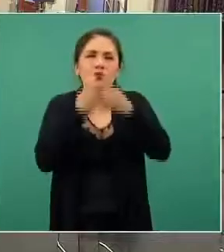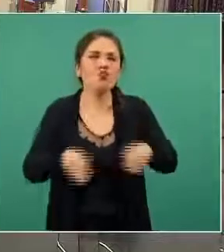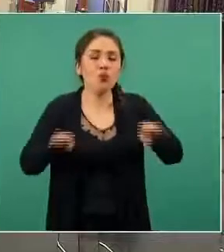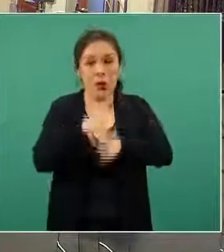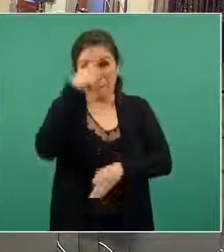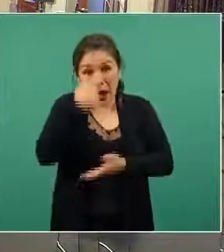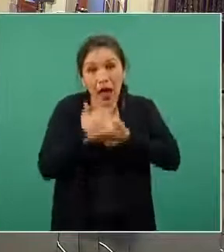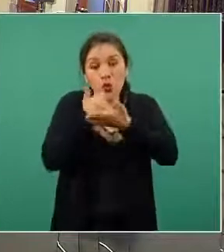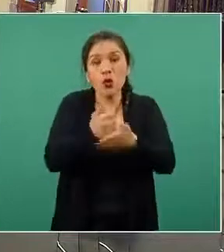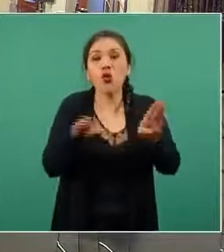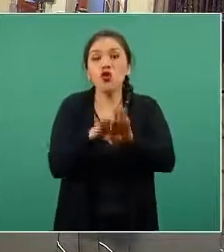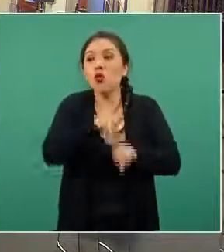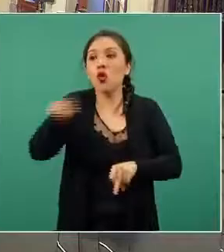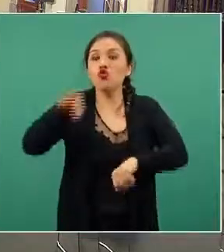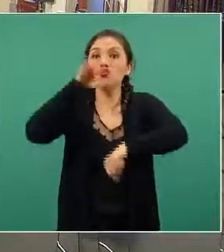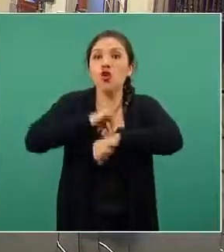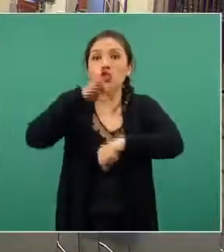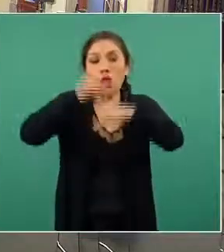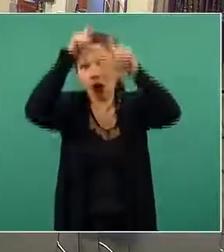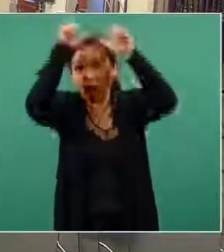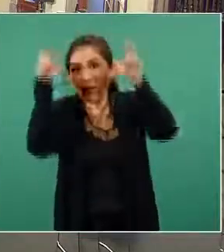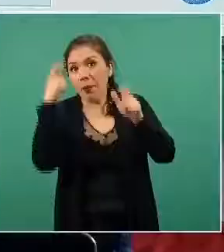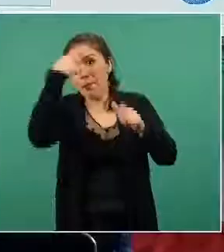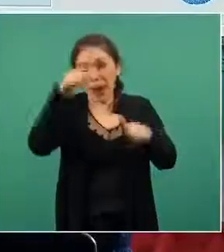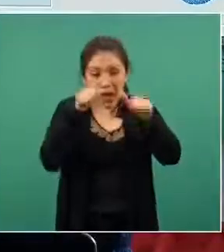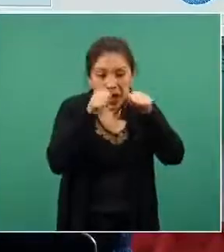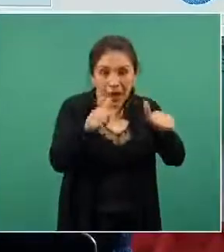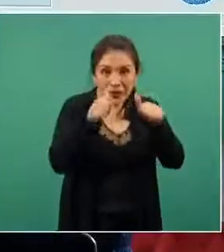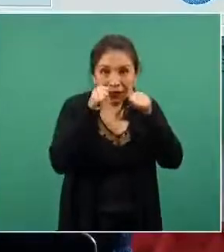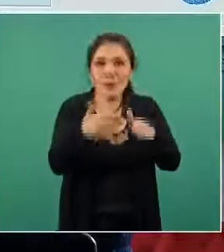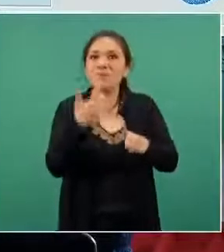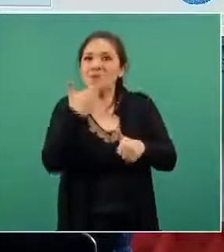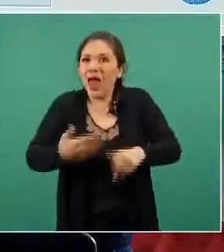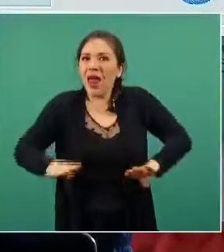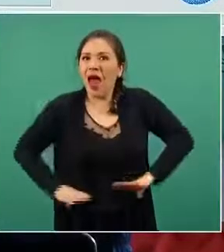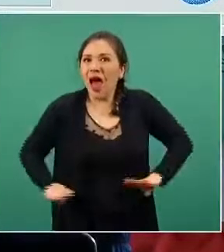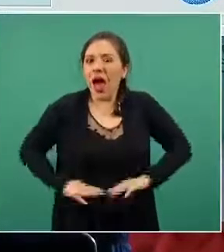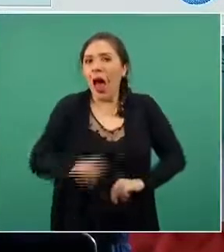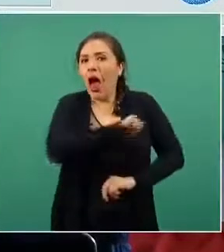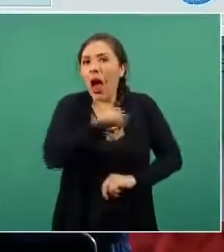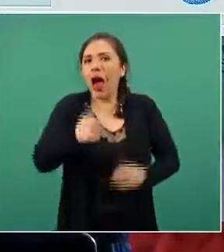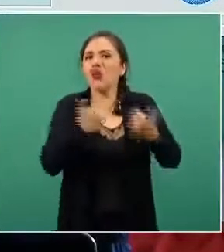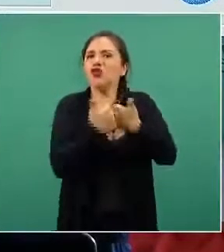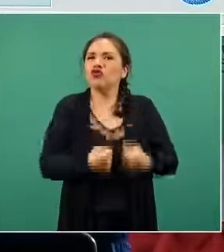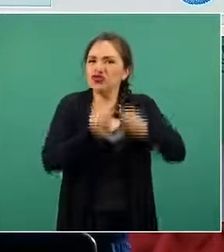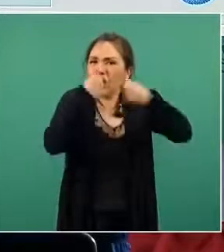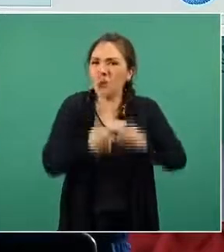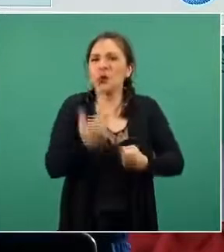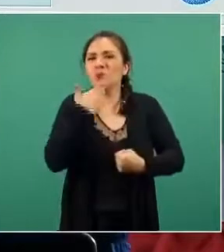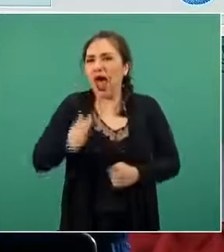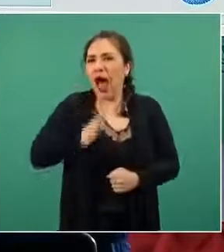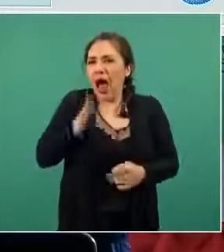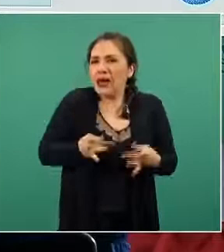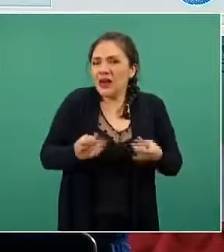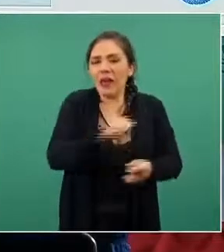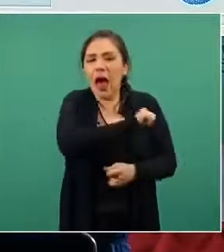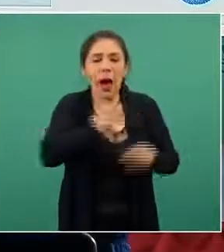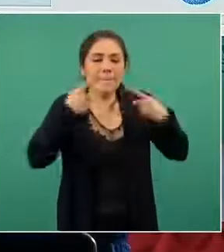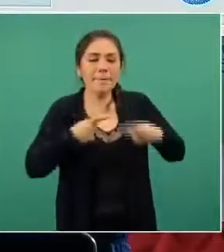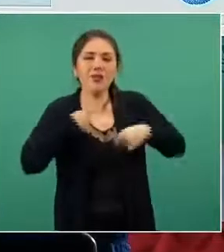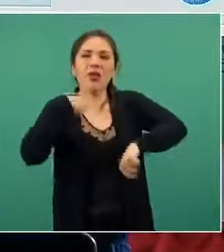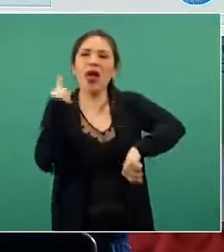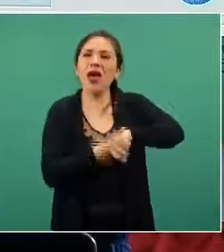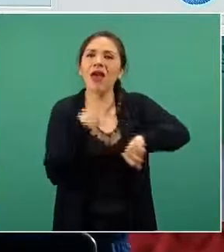pudieran ayudar a nuestros médicos y enfermeras a atender de una forma segura y con calidad a los pacientes que